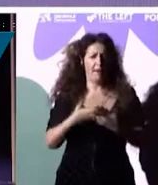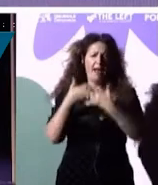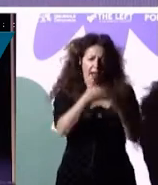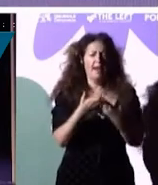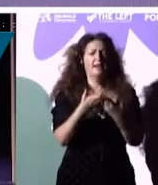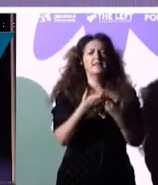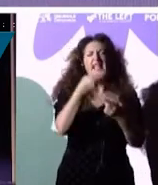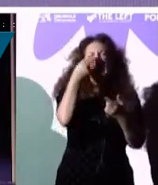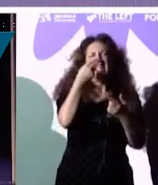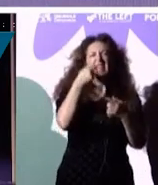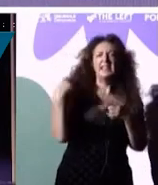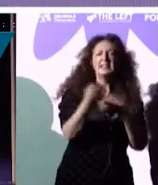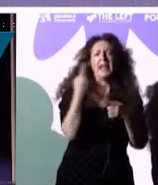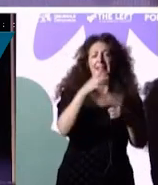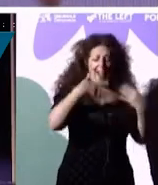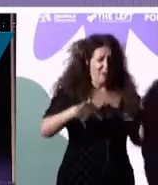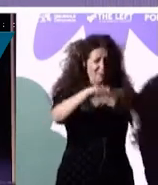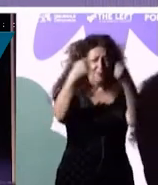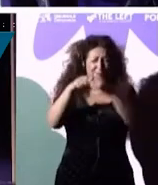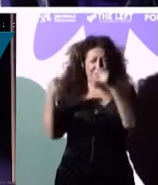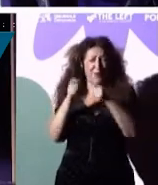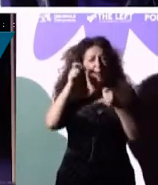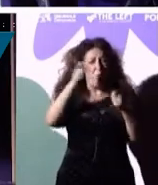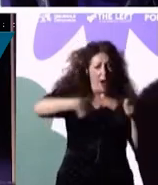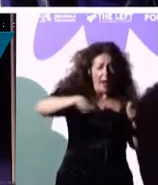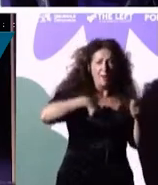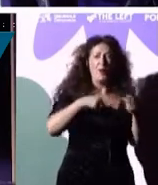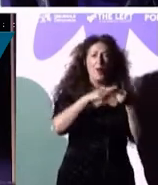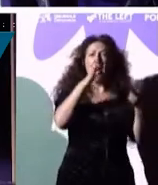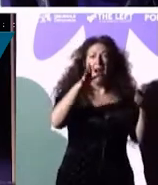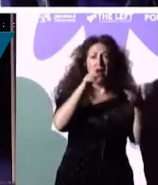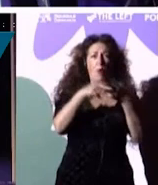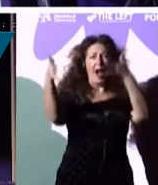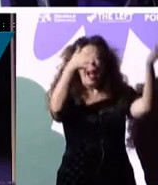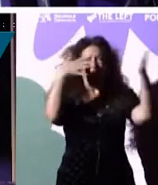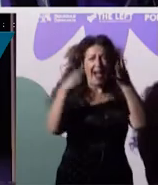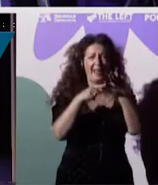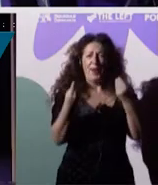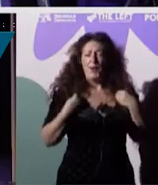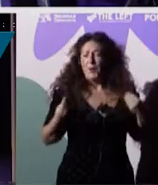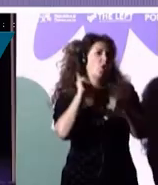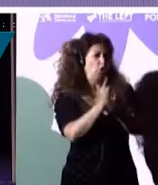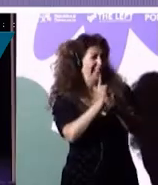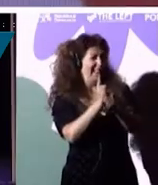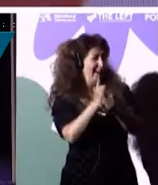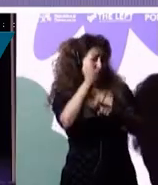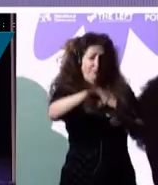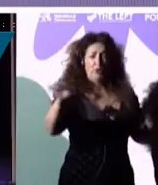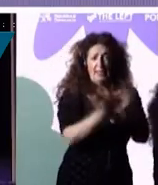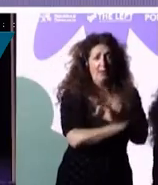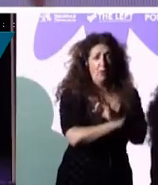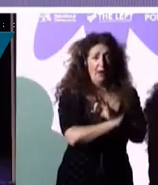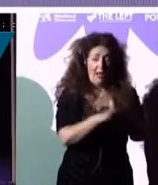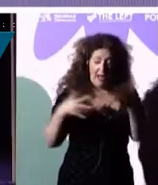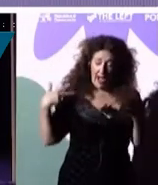ejemplo yo creo que ya llega un momento que si eres un poquito honesto intelectualmente dices Bueno esto que son tonterías que esto no se sostienen por ningún lado Y entonces claro